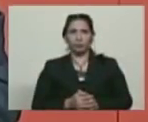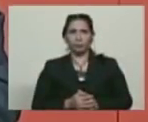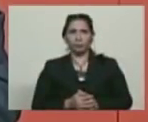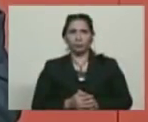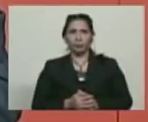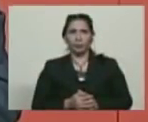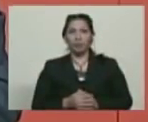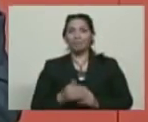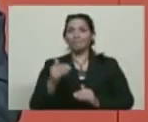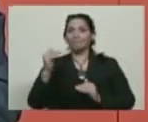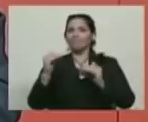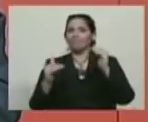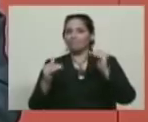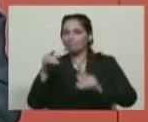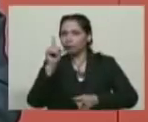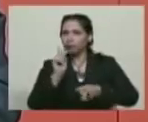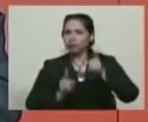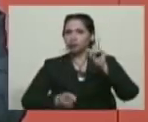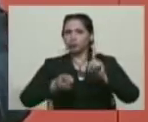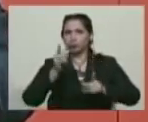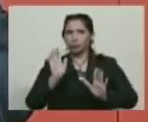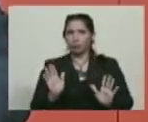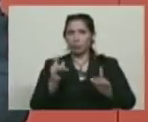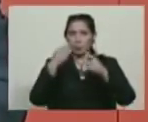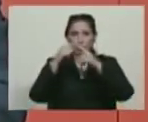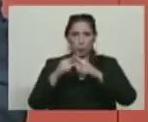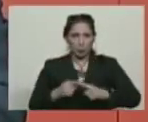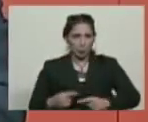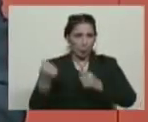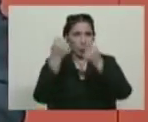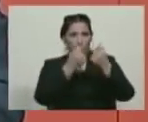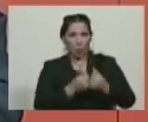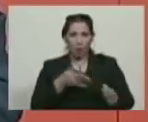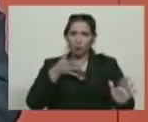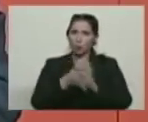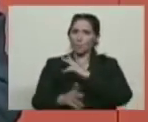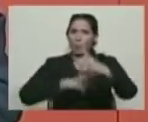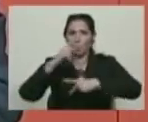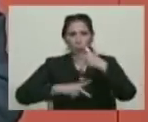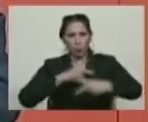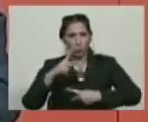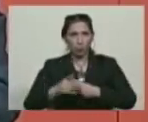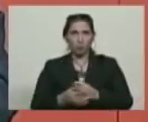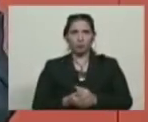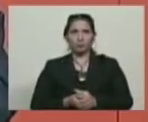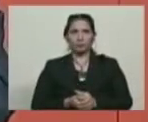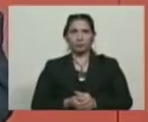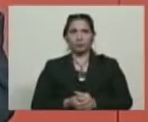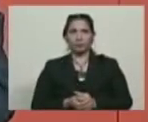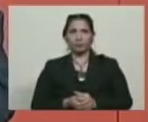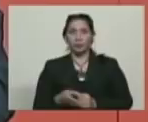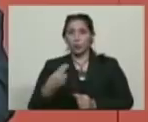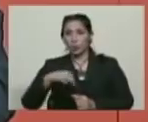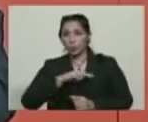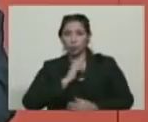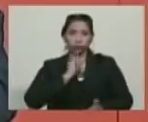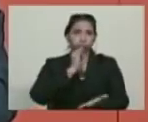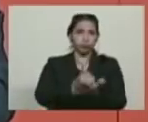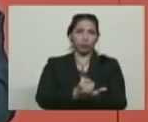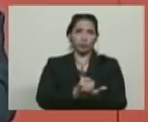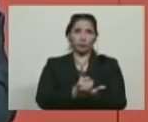las variables que tiene una estructura de costos sobre los productos y sobre los rubros que hemos identificado